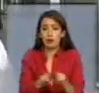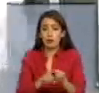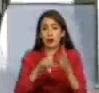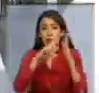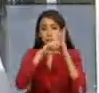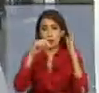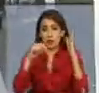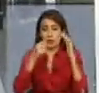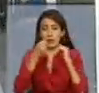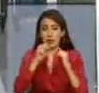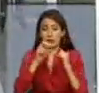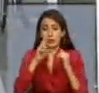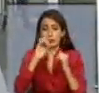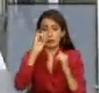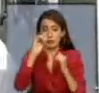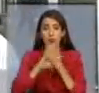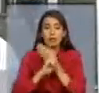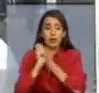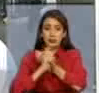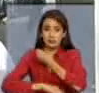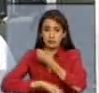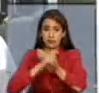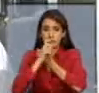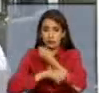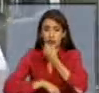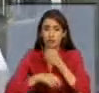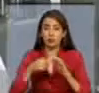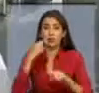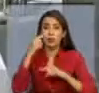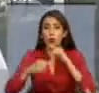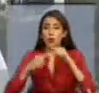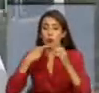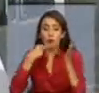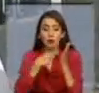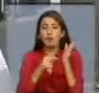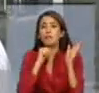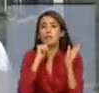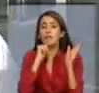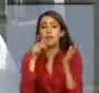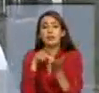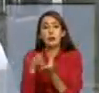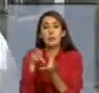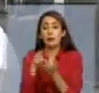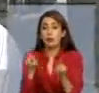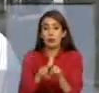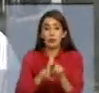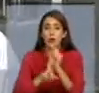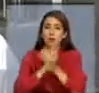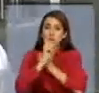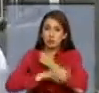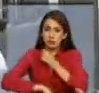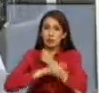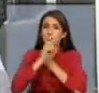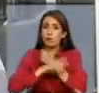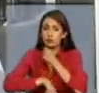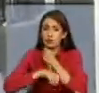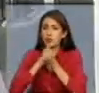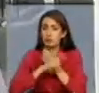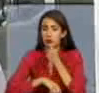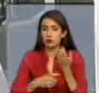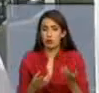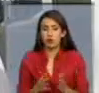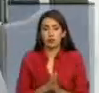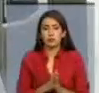cuando uno no cumple correctamente. Hayan individuos o empresas o entidades que lo esquivan, y no estamos hablando